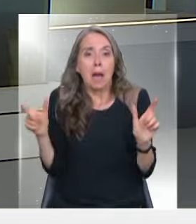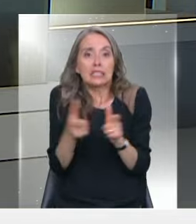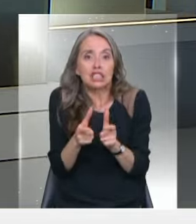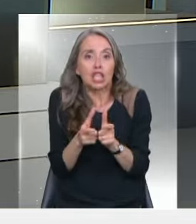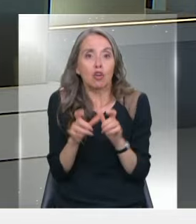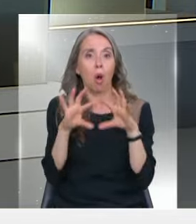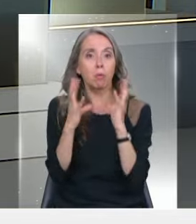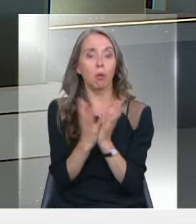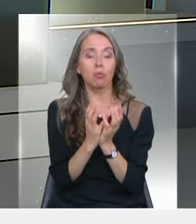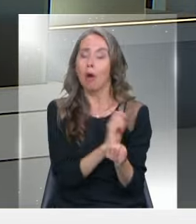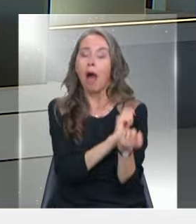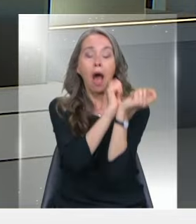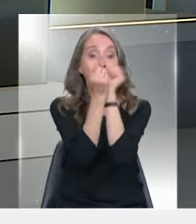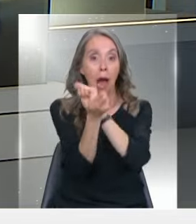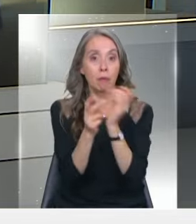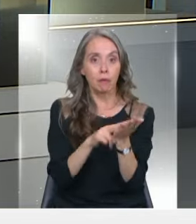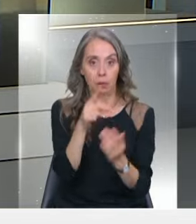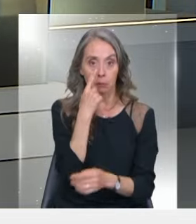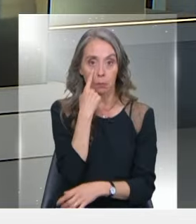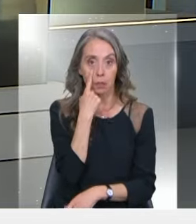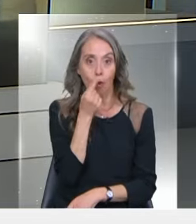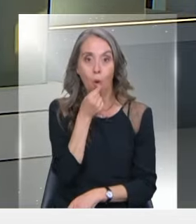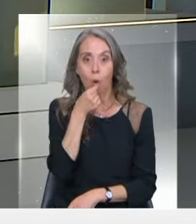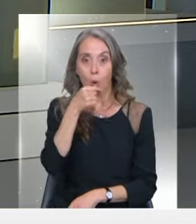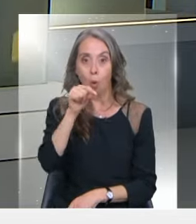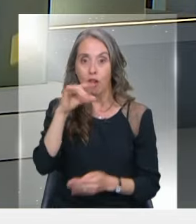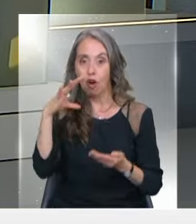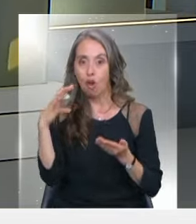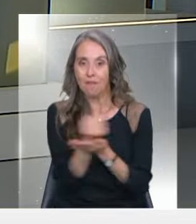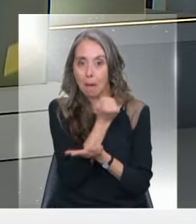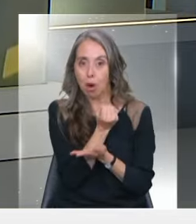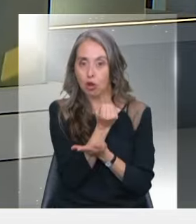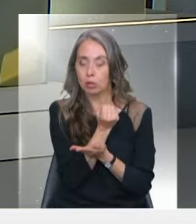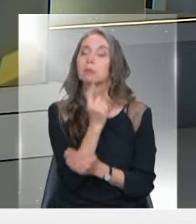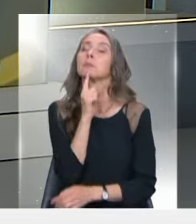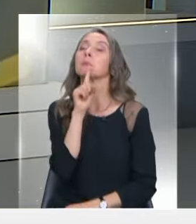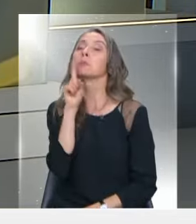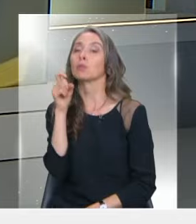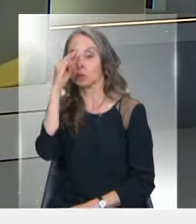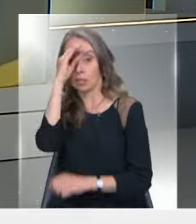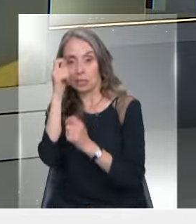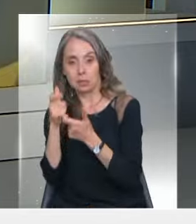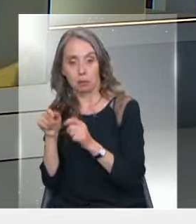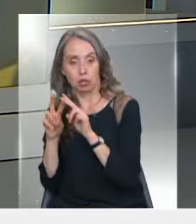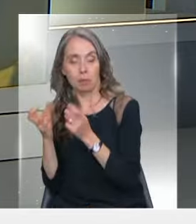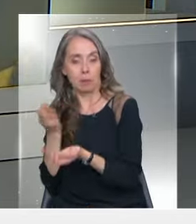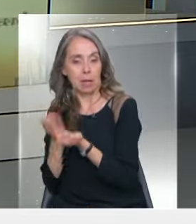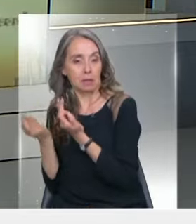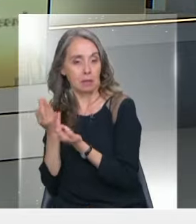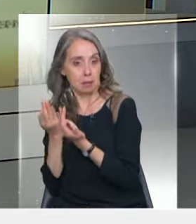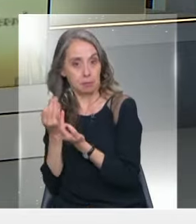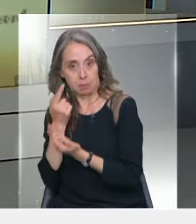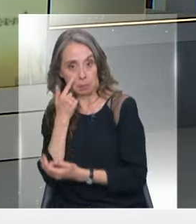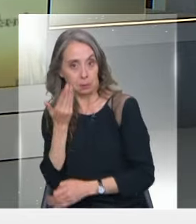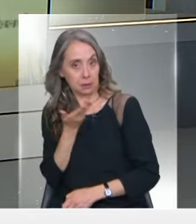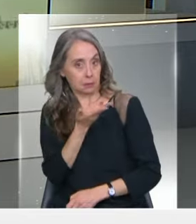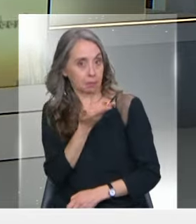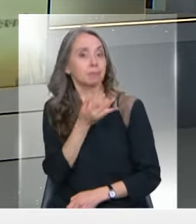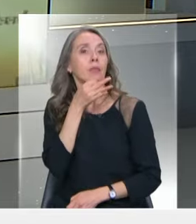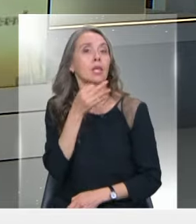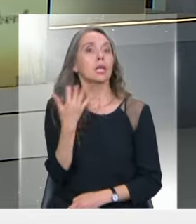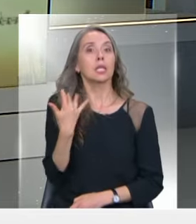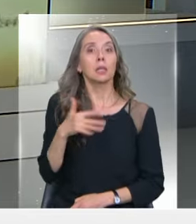verdadera revolución. Y fíjese, estamos cerca de lograr aquello. Le preguntamos a una especialista en estas materias y esto fue lo que dijo respecto